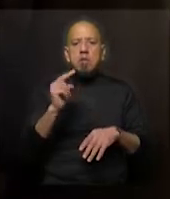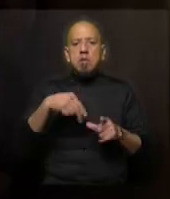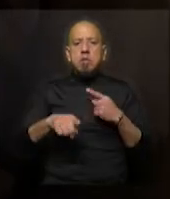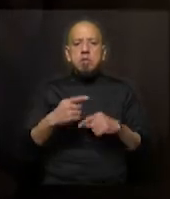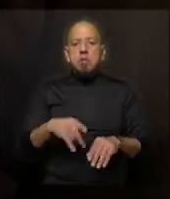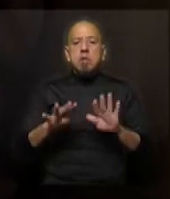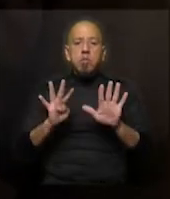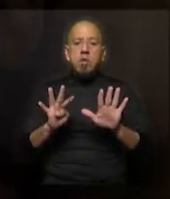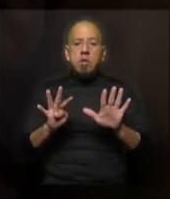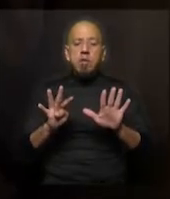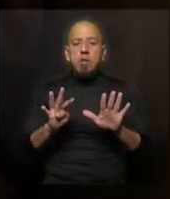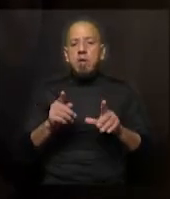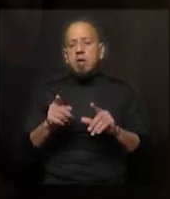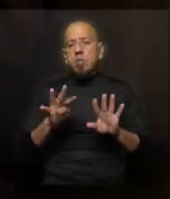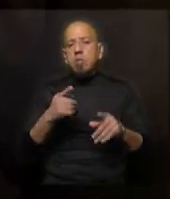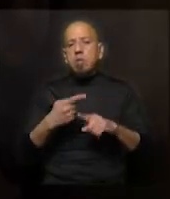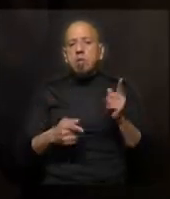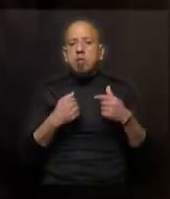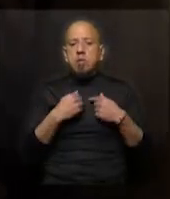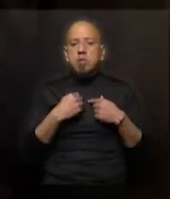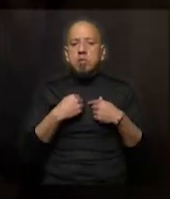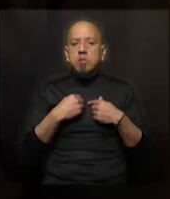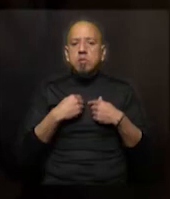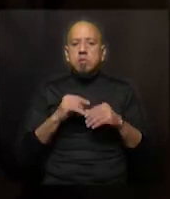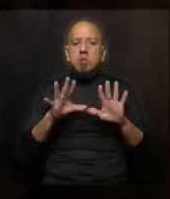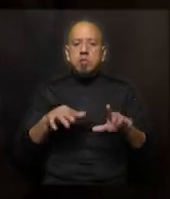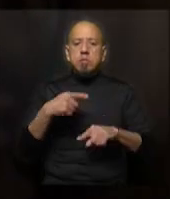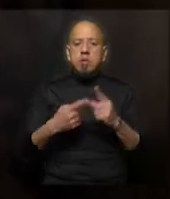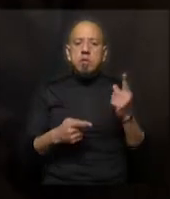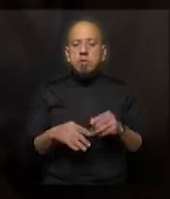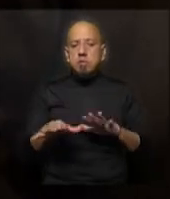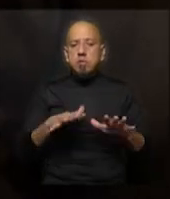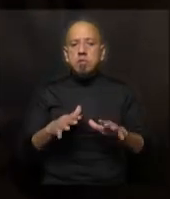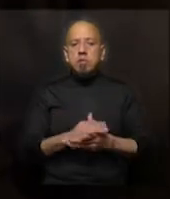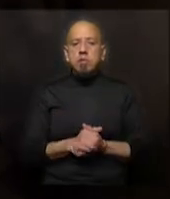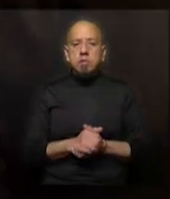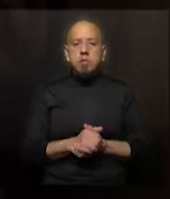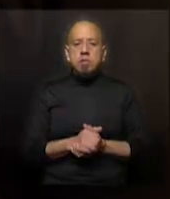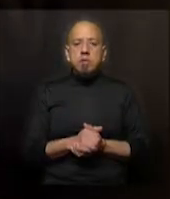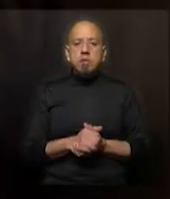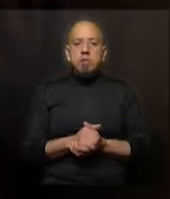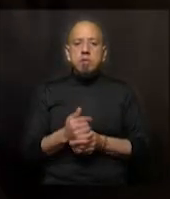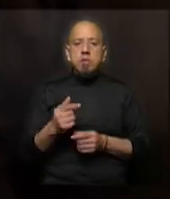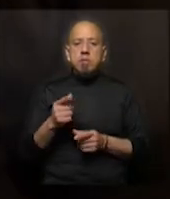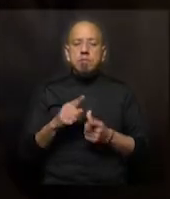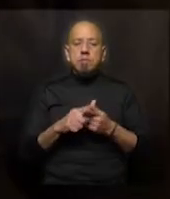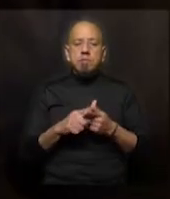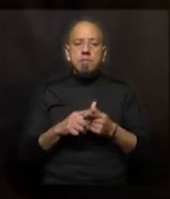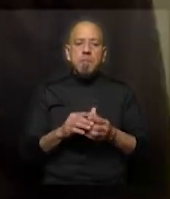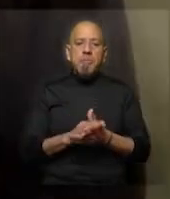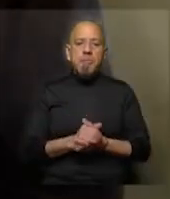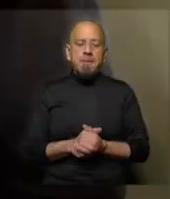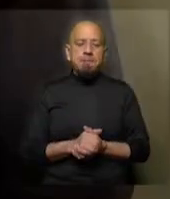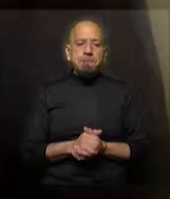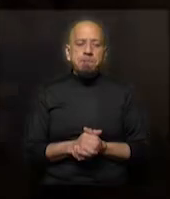las de las nueve nueve y media y nosotros no mucho Después de 10 10:30 más o menos por ahí es bueno para la gente de la tercera edad